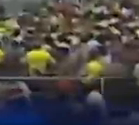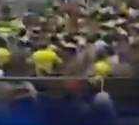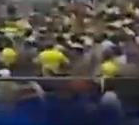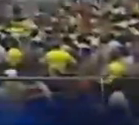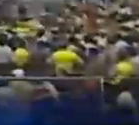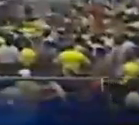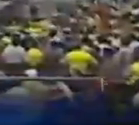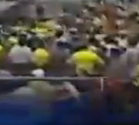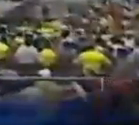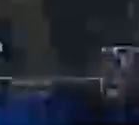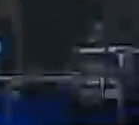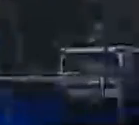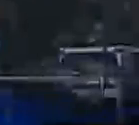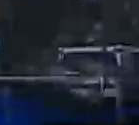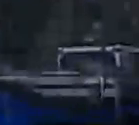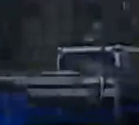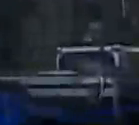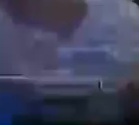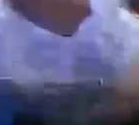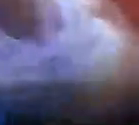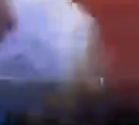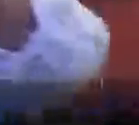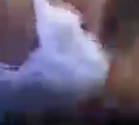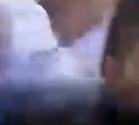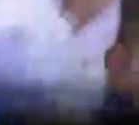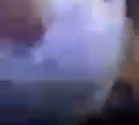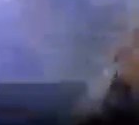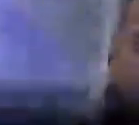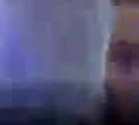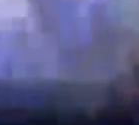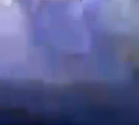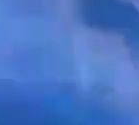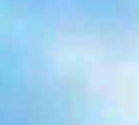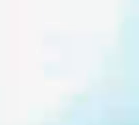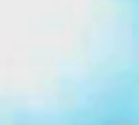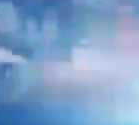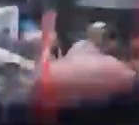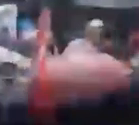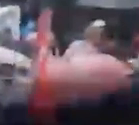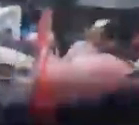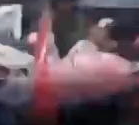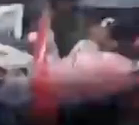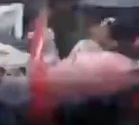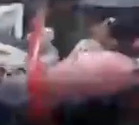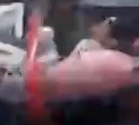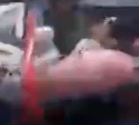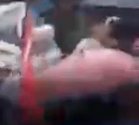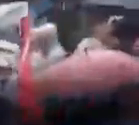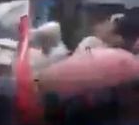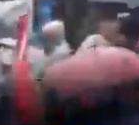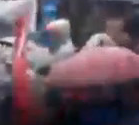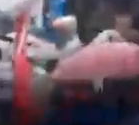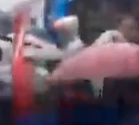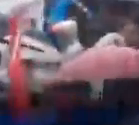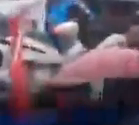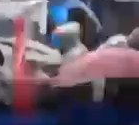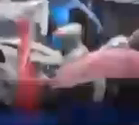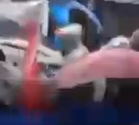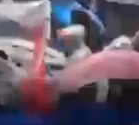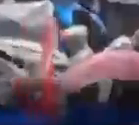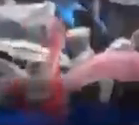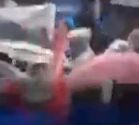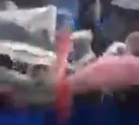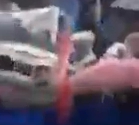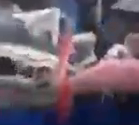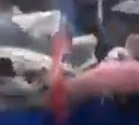Se despiden del presidente Rafael Correa en emotivo concierto revolucionario. Y en lo internacional, continúan las protestas